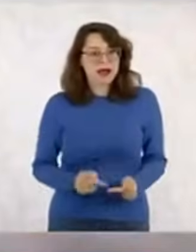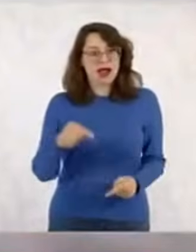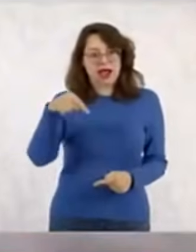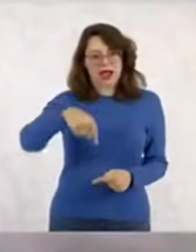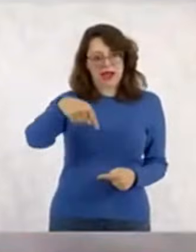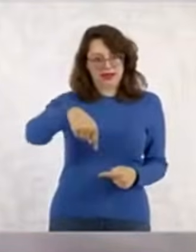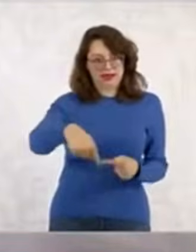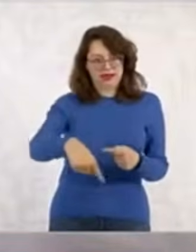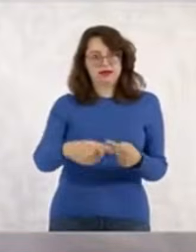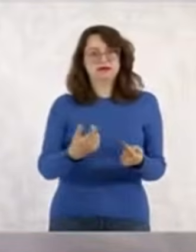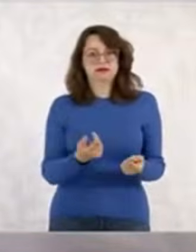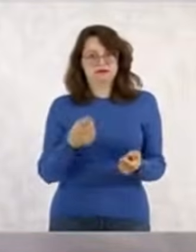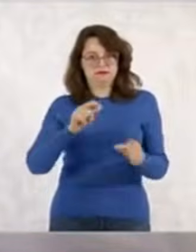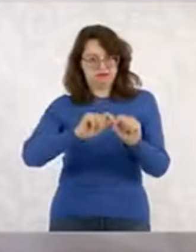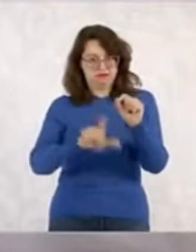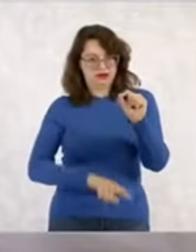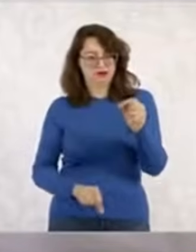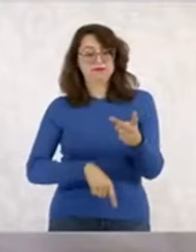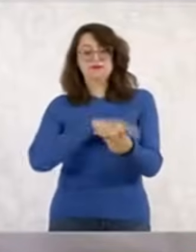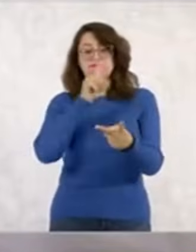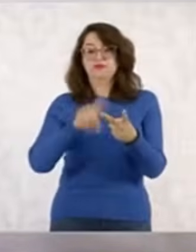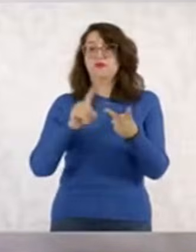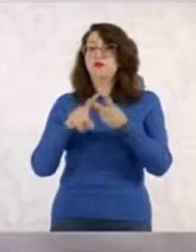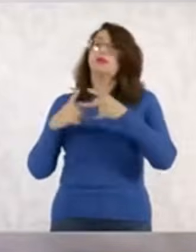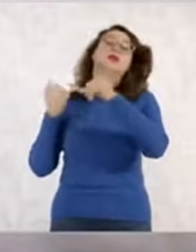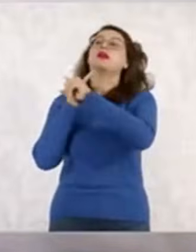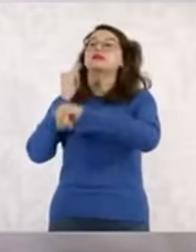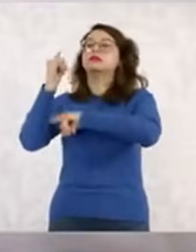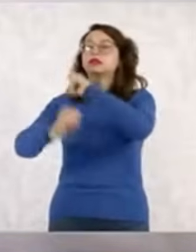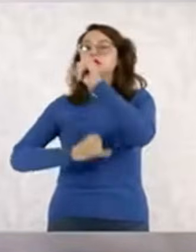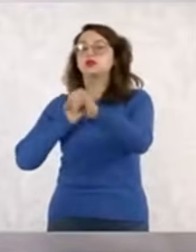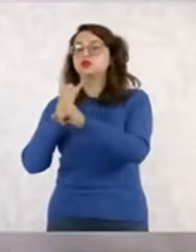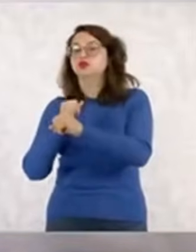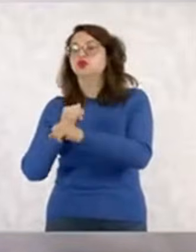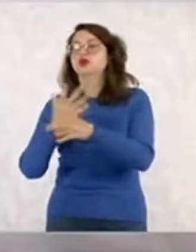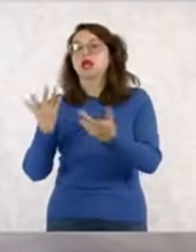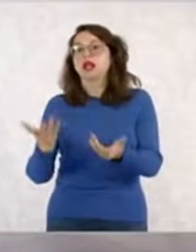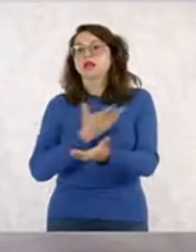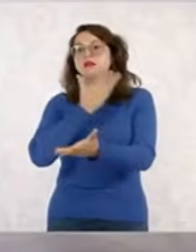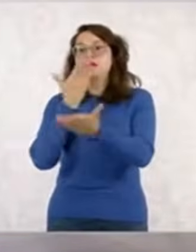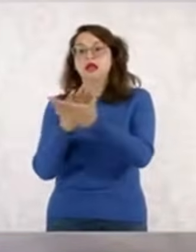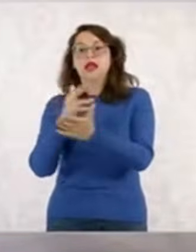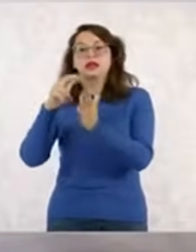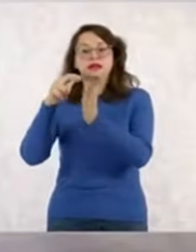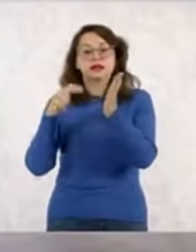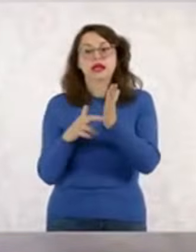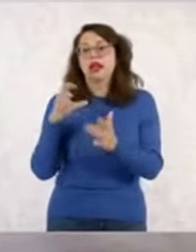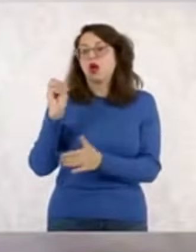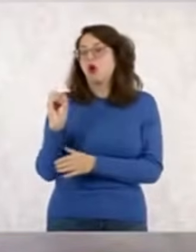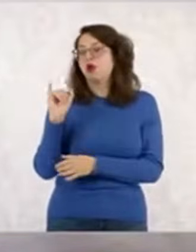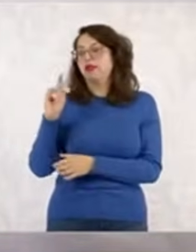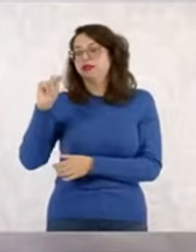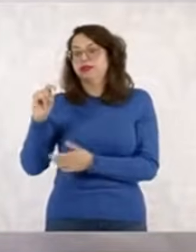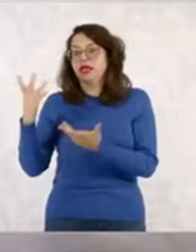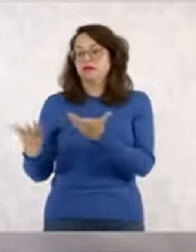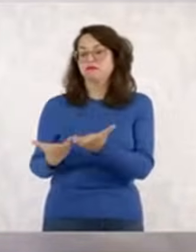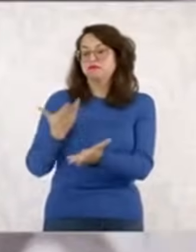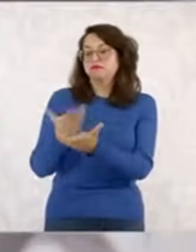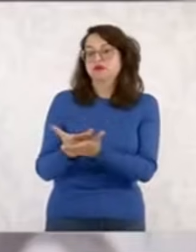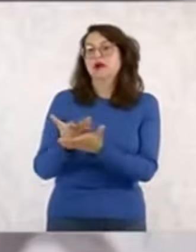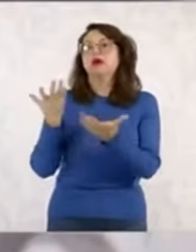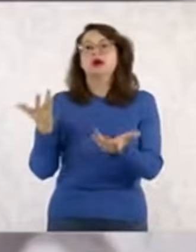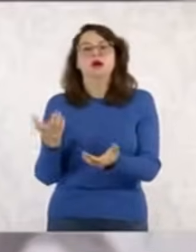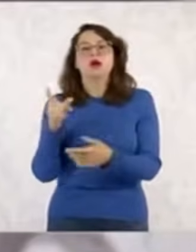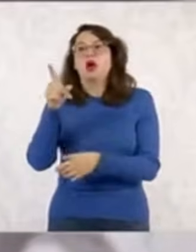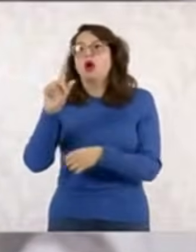la jurisprudencia internacional que ya existe al respecto, particularmente de la OIT, y también por la otra la experiencia que en otros países pues